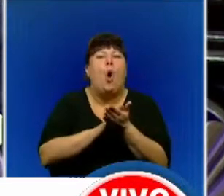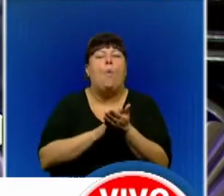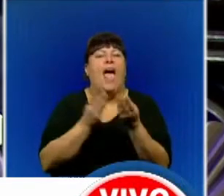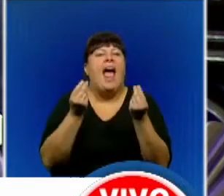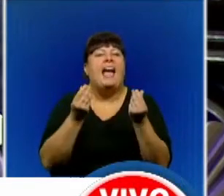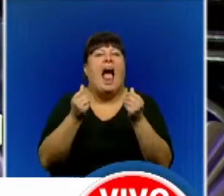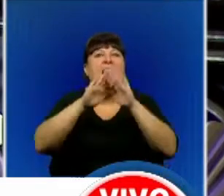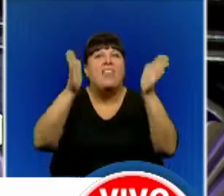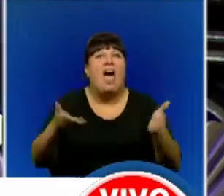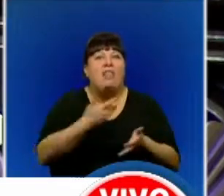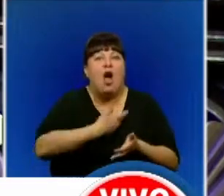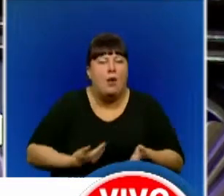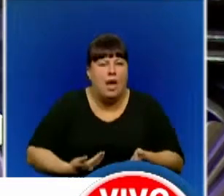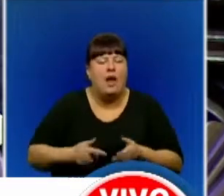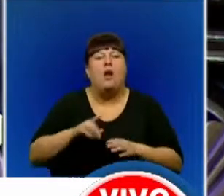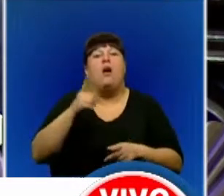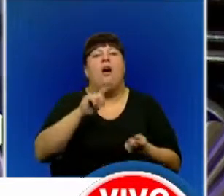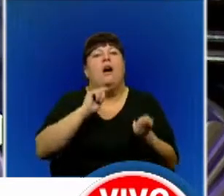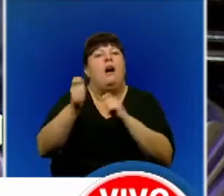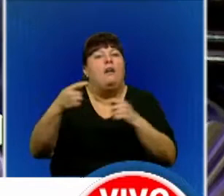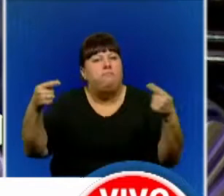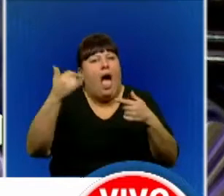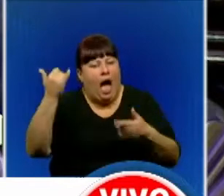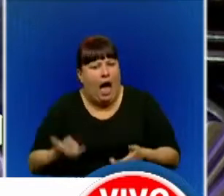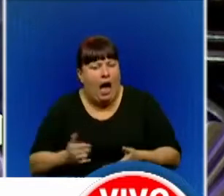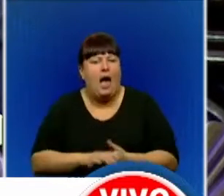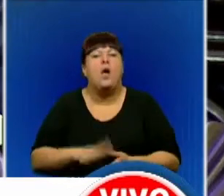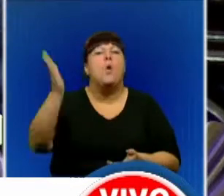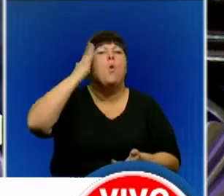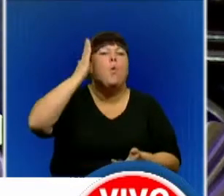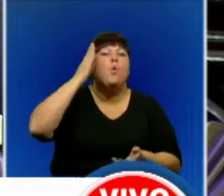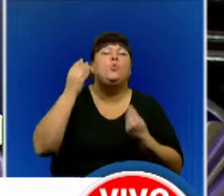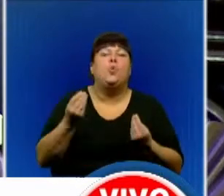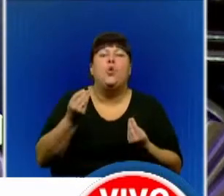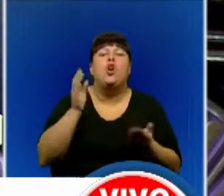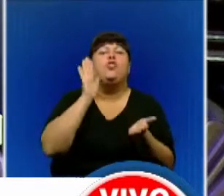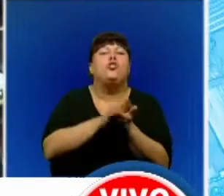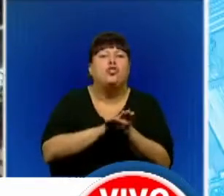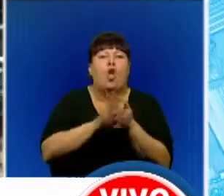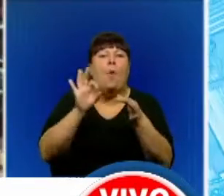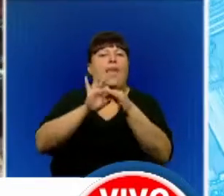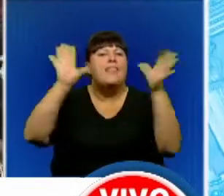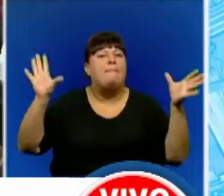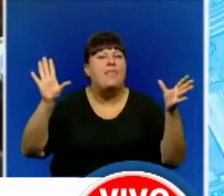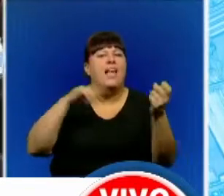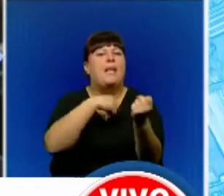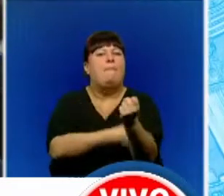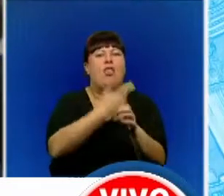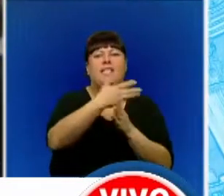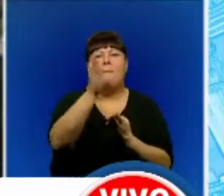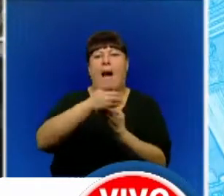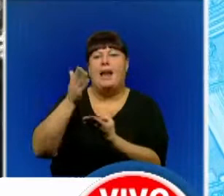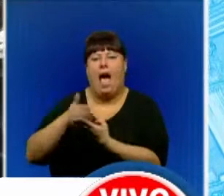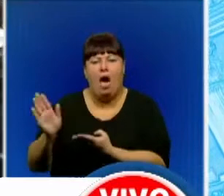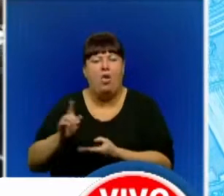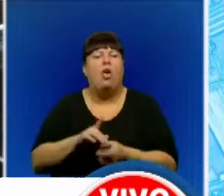calidad institucional, con la alternancia, una cultura que tiene que ver con la independencia de los poderes,